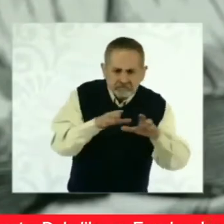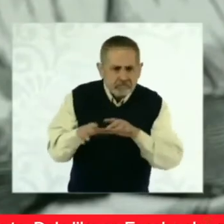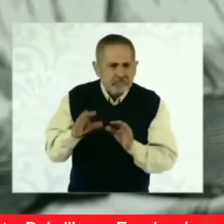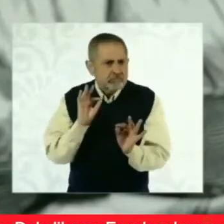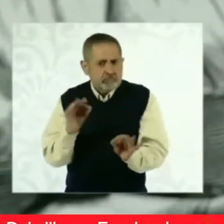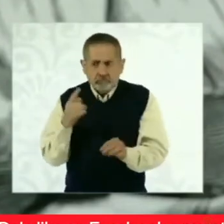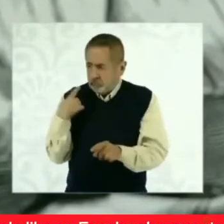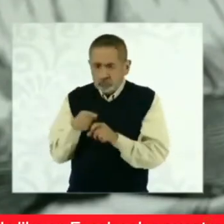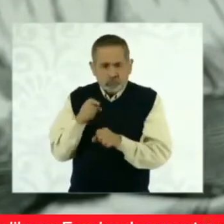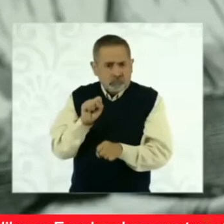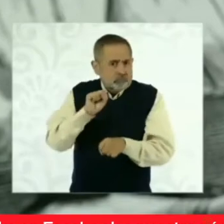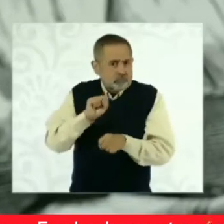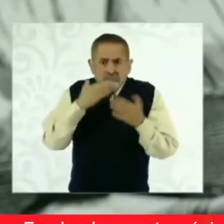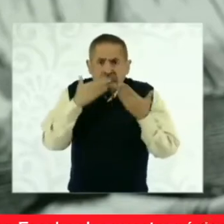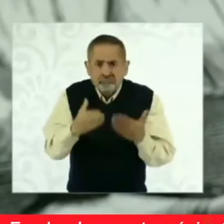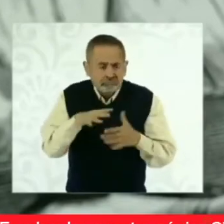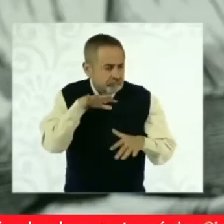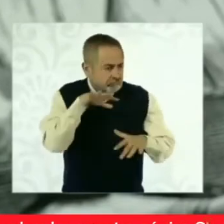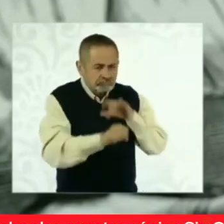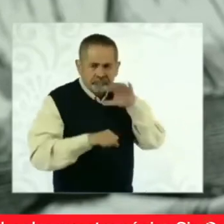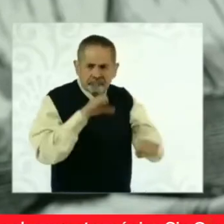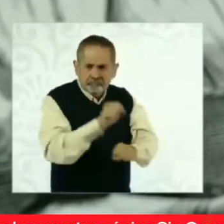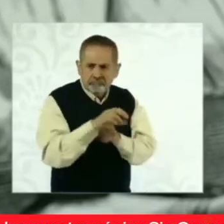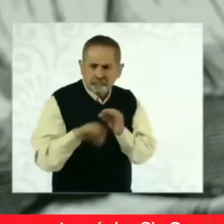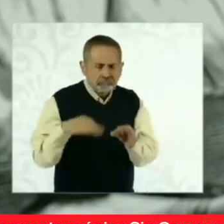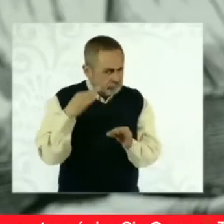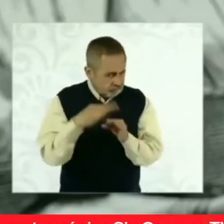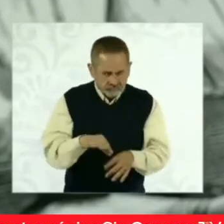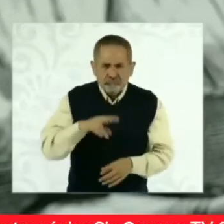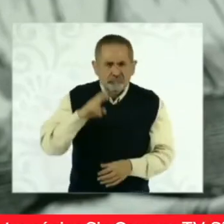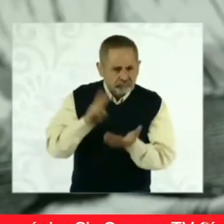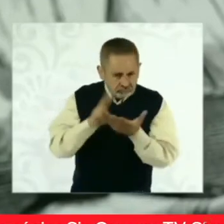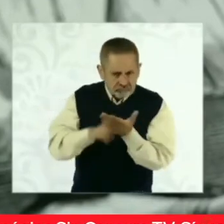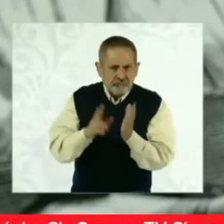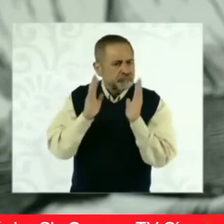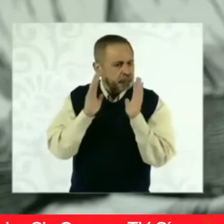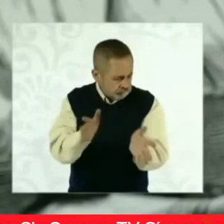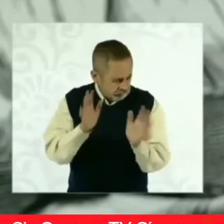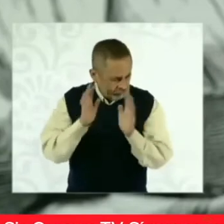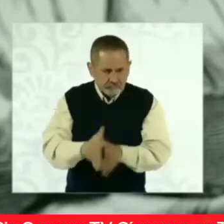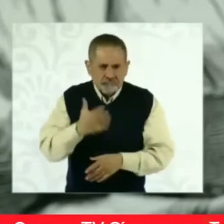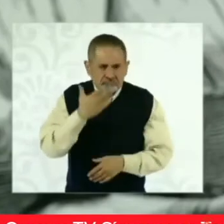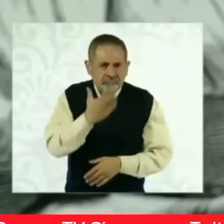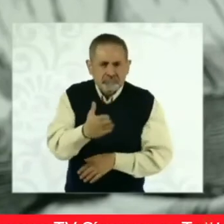esta semana, detenciones muy importantes, igual que